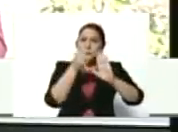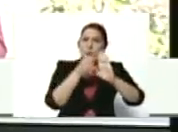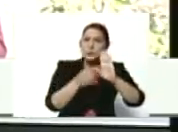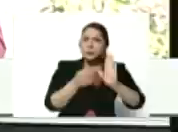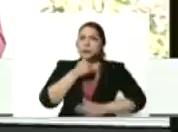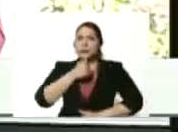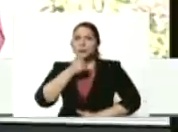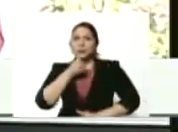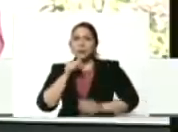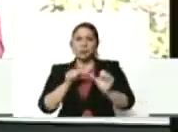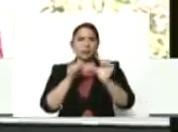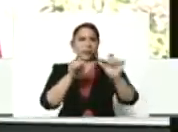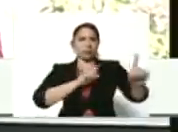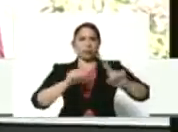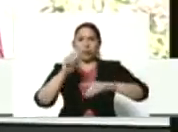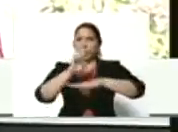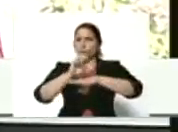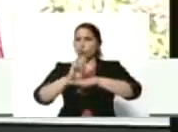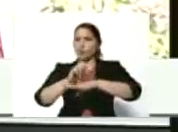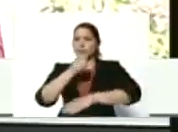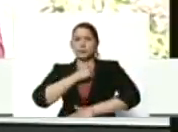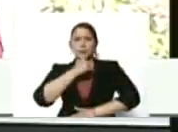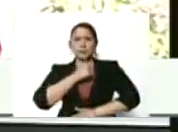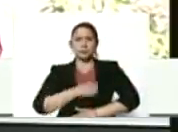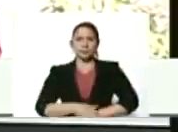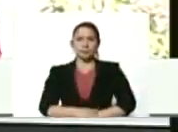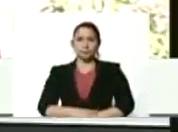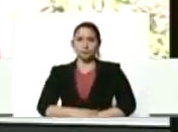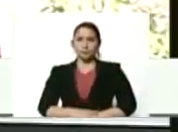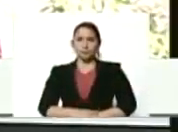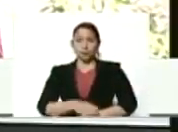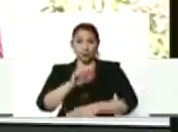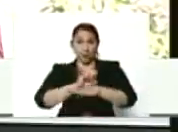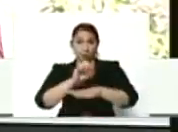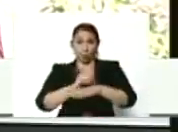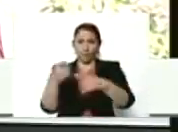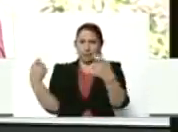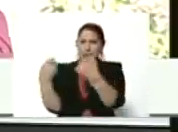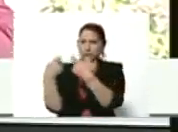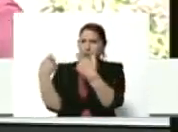resistencia activa, de economía de resistencia, de economía de guerra,